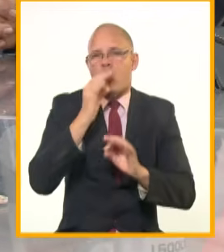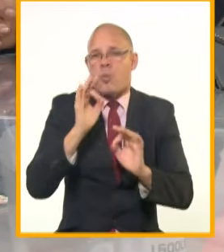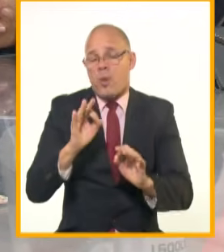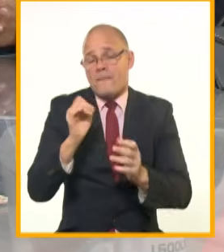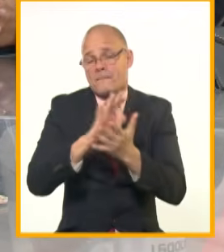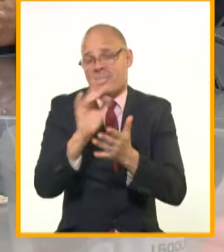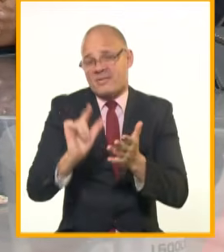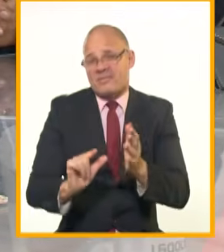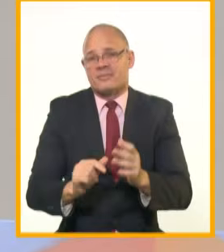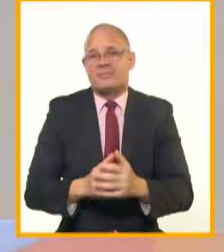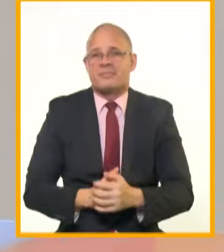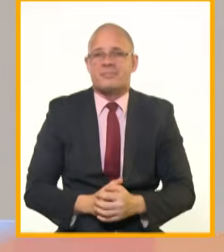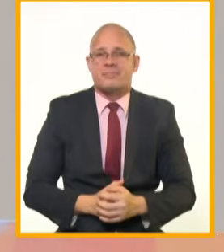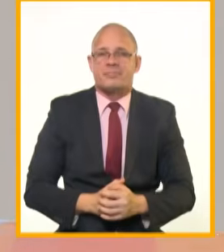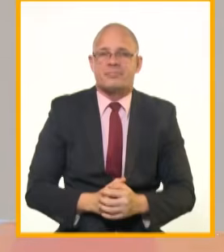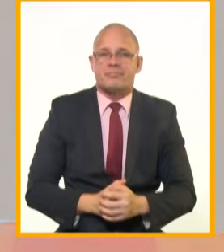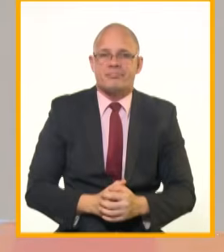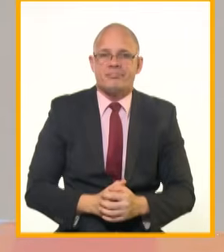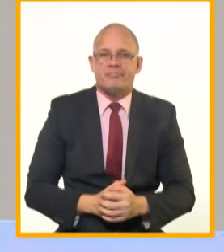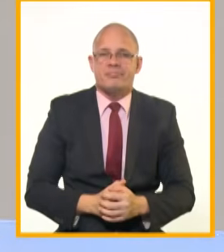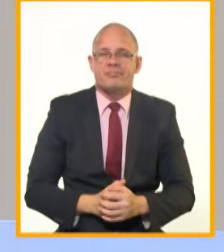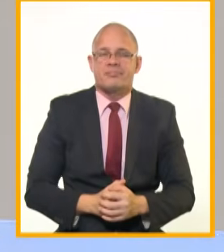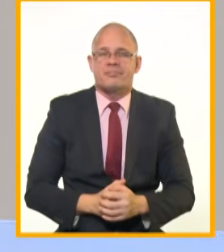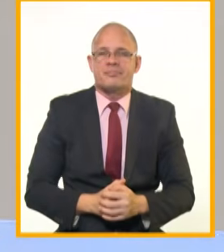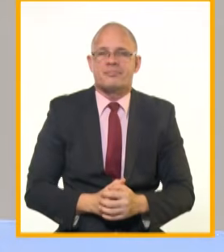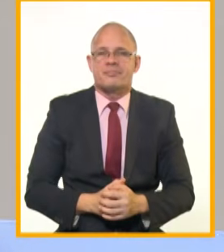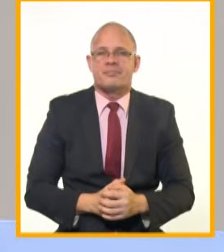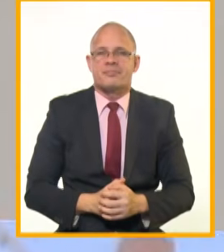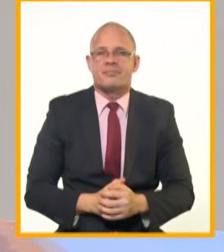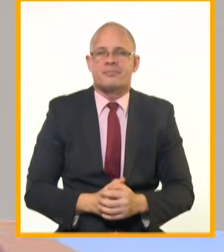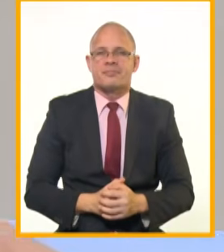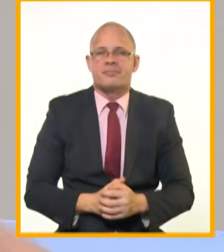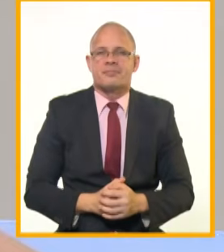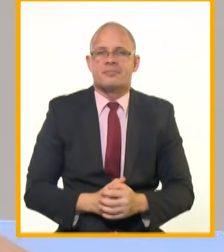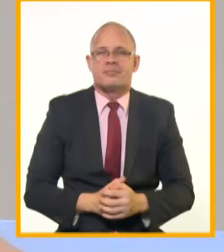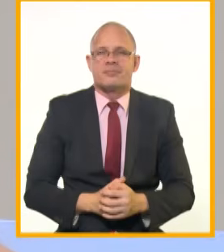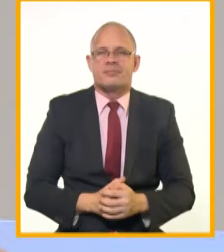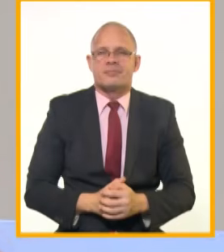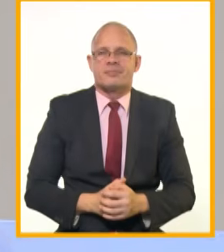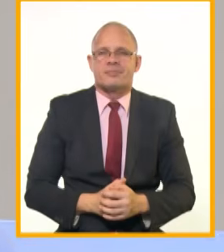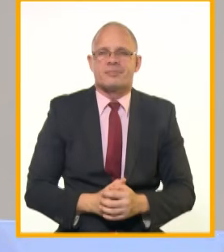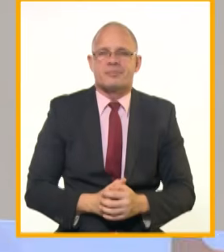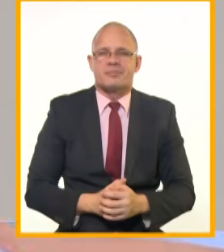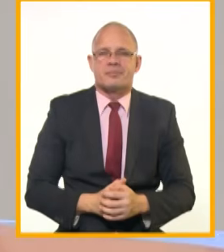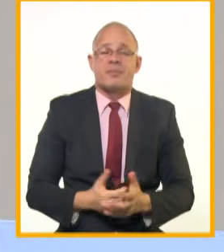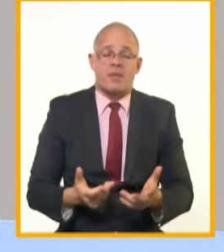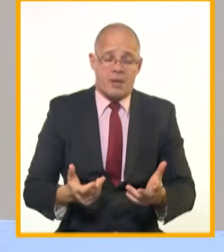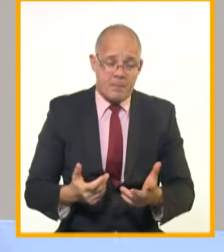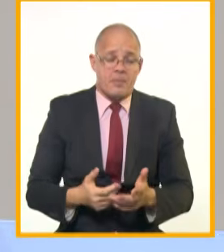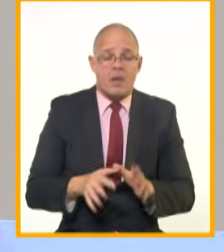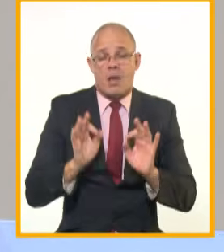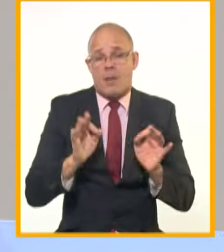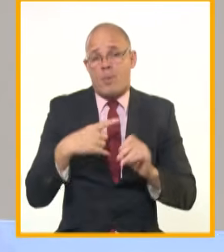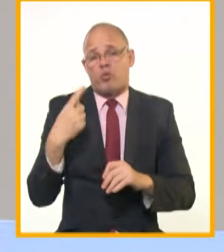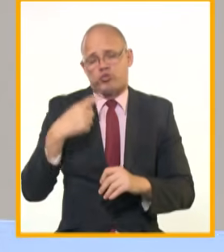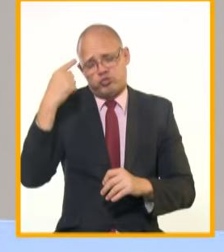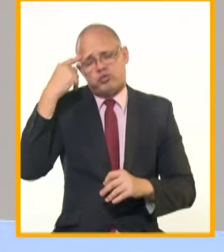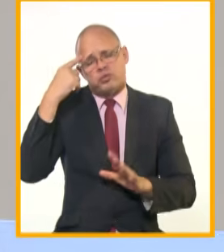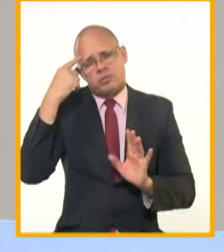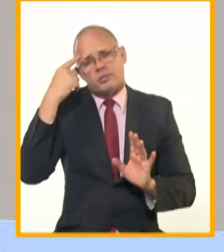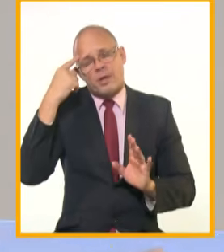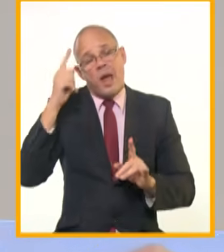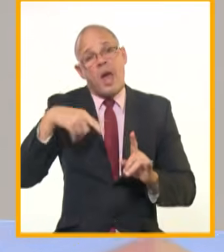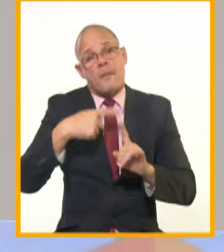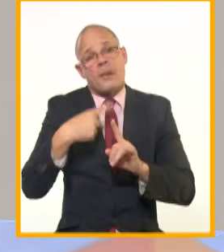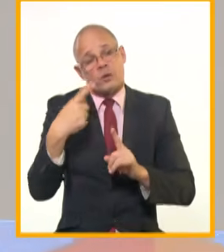Mayabeque. Sí, Randy, hay conciencia y estamos trabajando en función de fortalecer esa conciencia de que lo que hagamos tenemos que hacerlo por nuestro